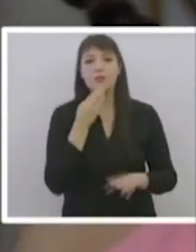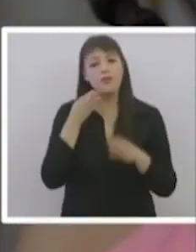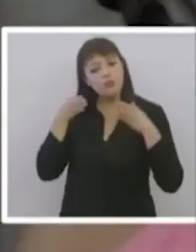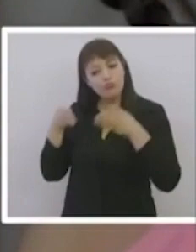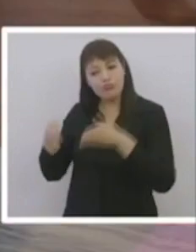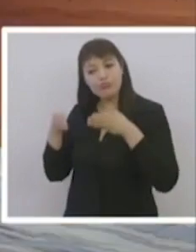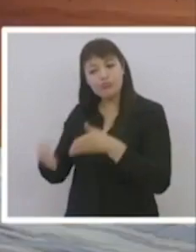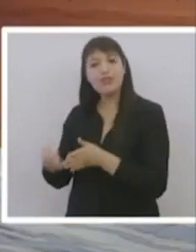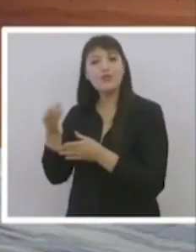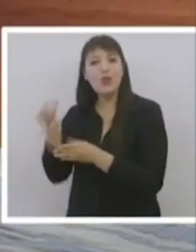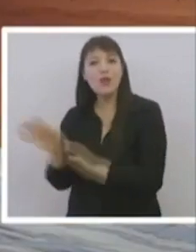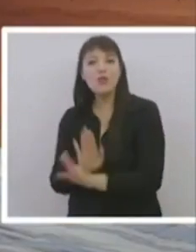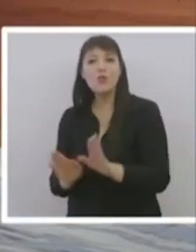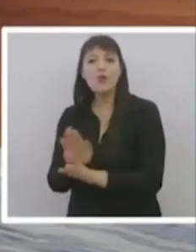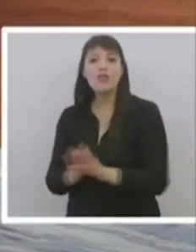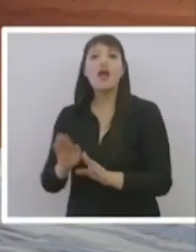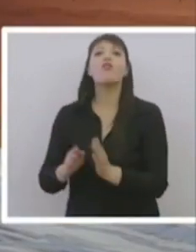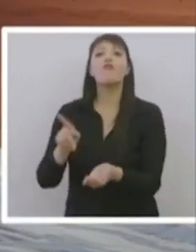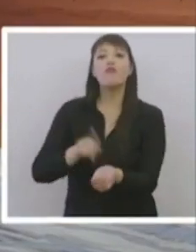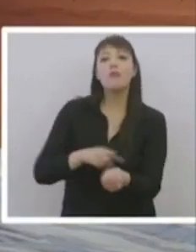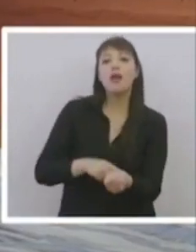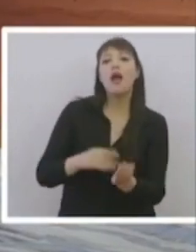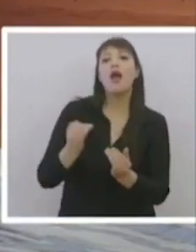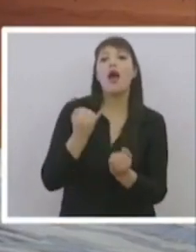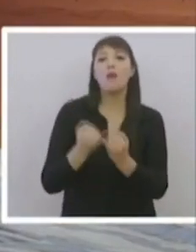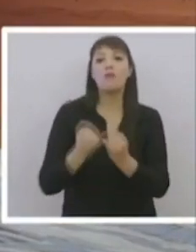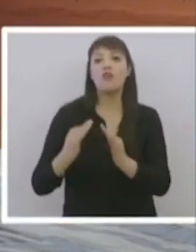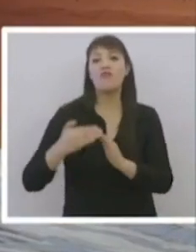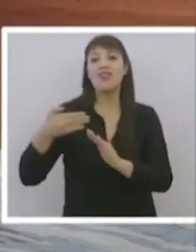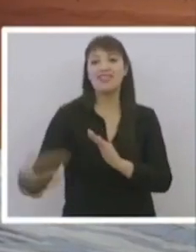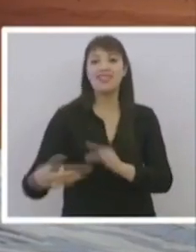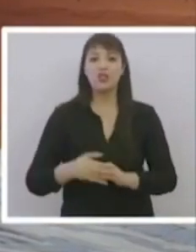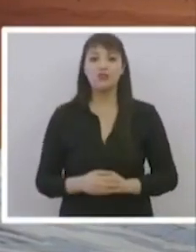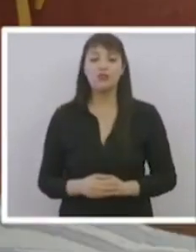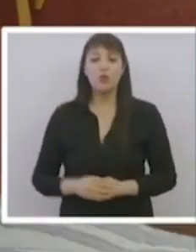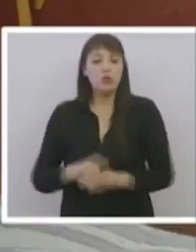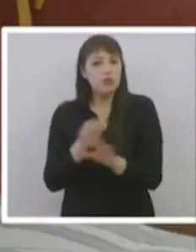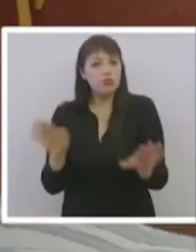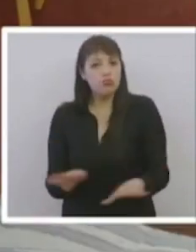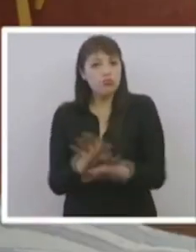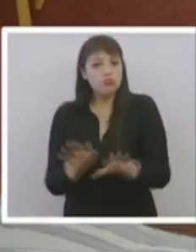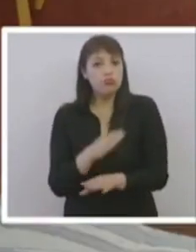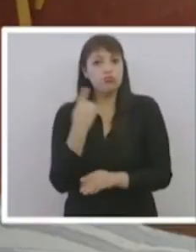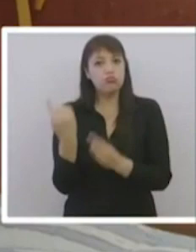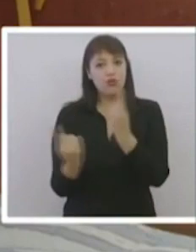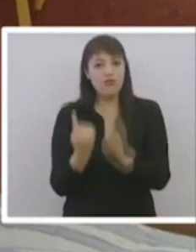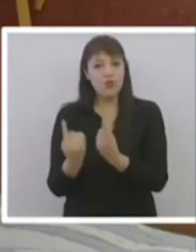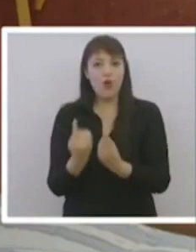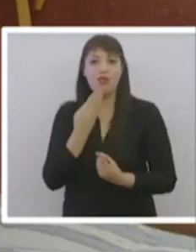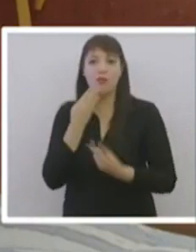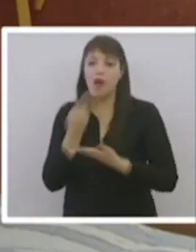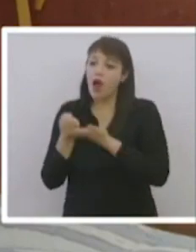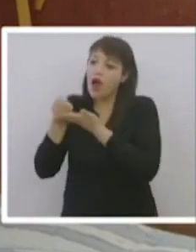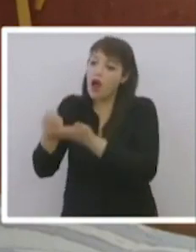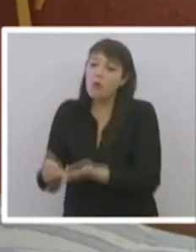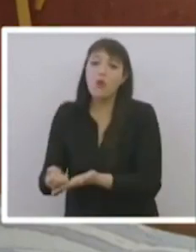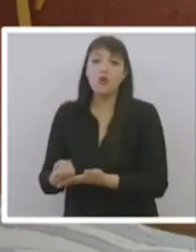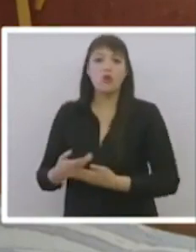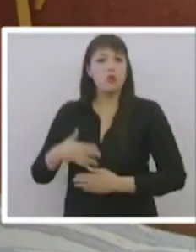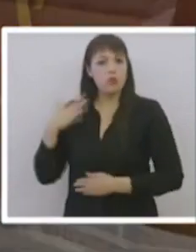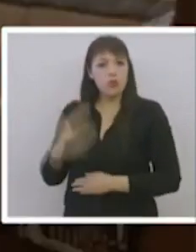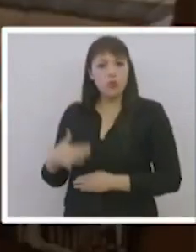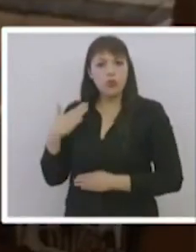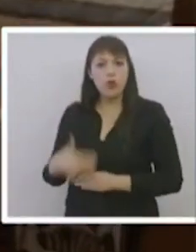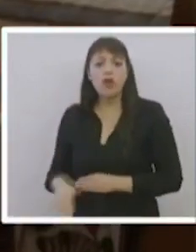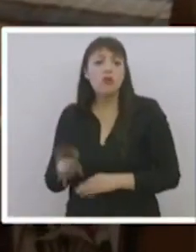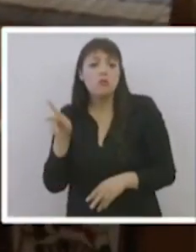de Cuidado, este Sistema Nacional de Cuidado en base a un proyecto de ley que esperamos ingresar al Congreso a finales